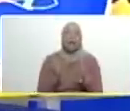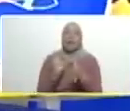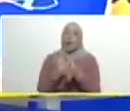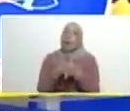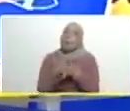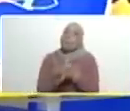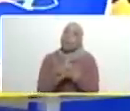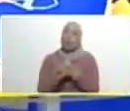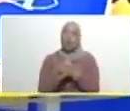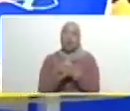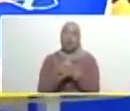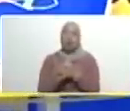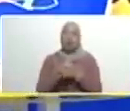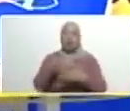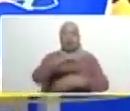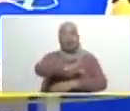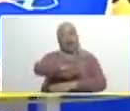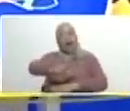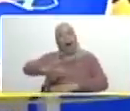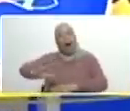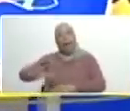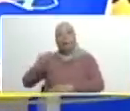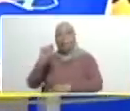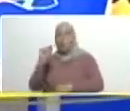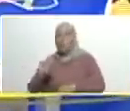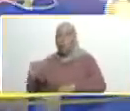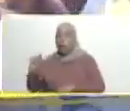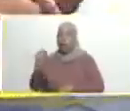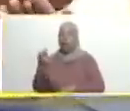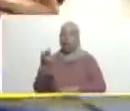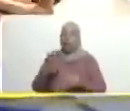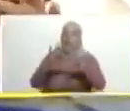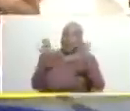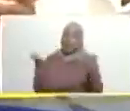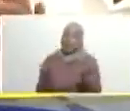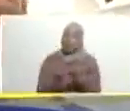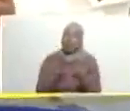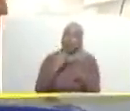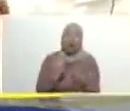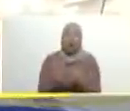solidaridad del Caribe, agradece la solidaridad del mundo.